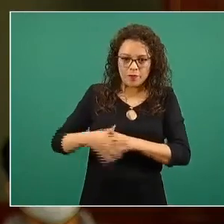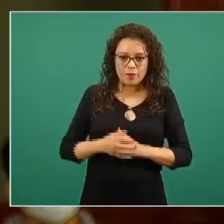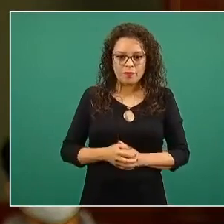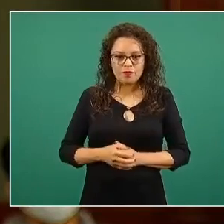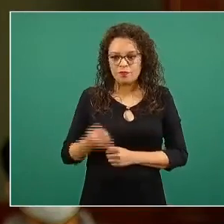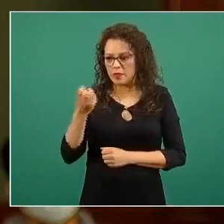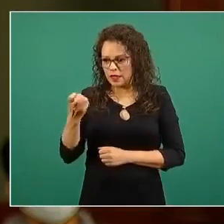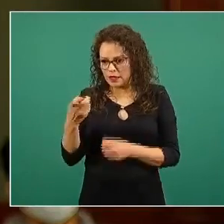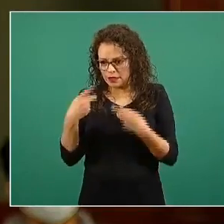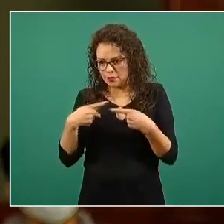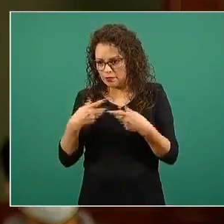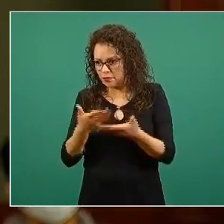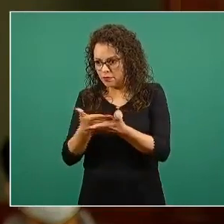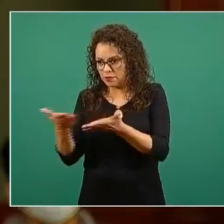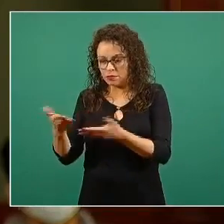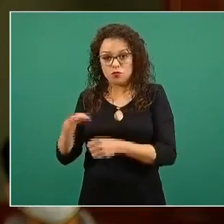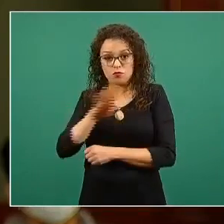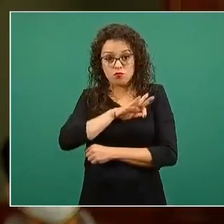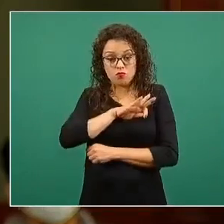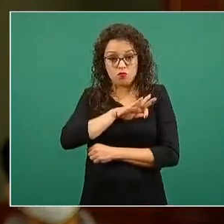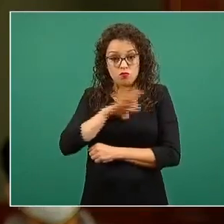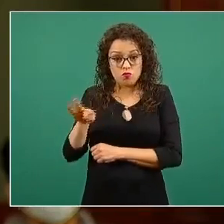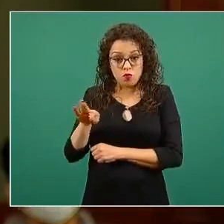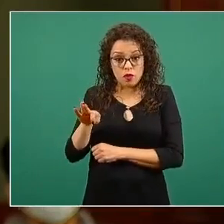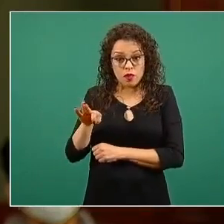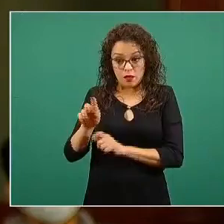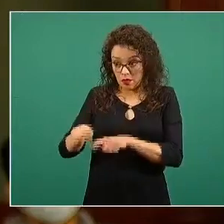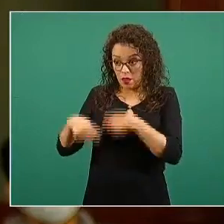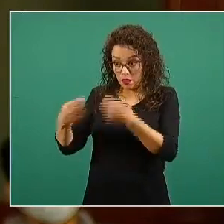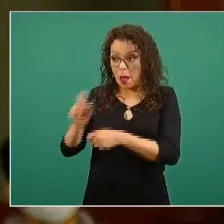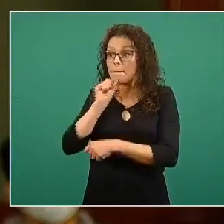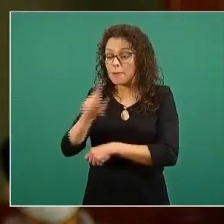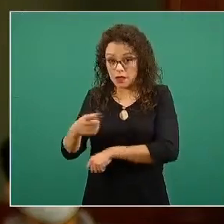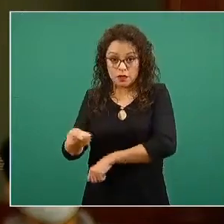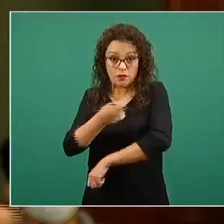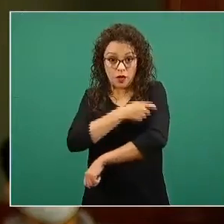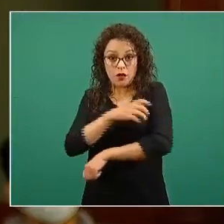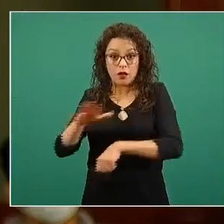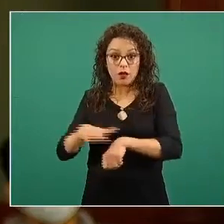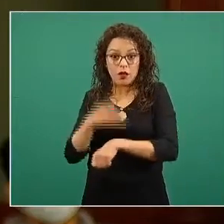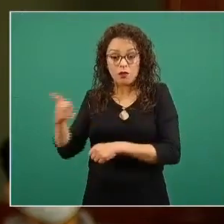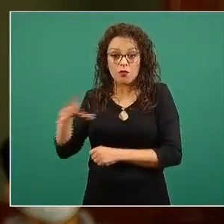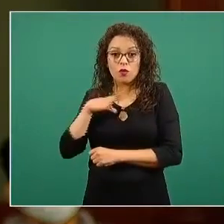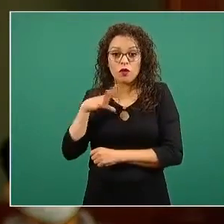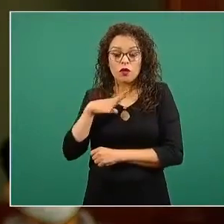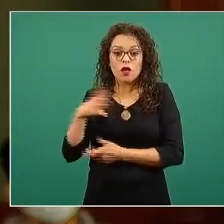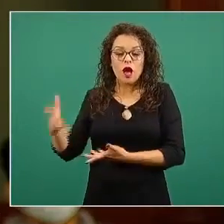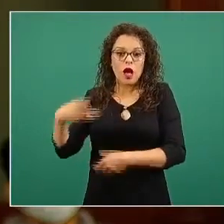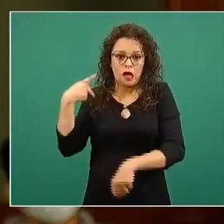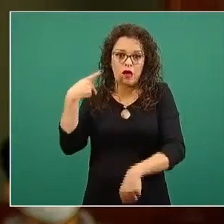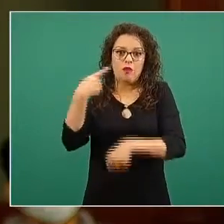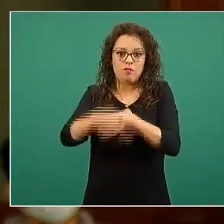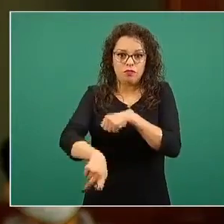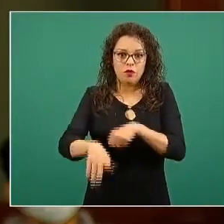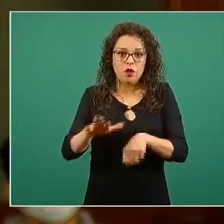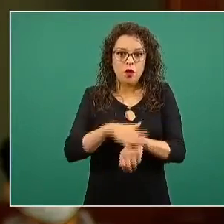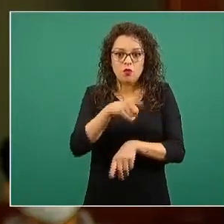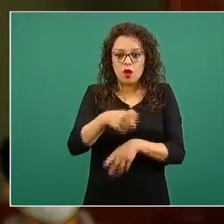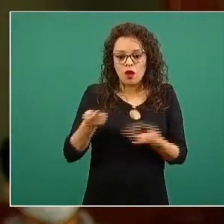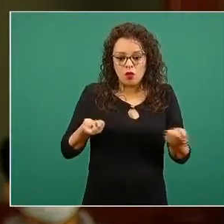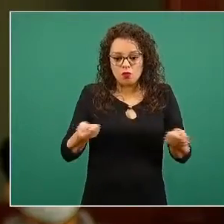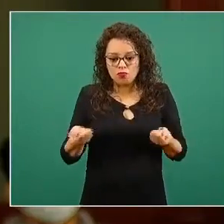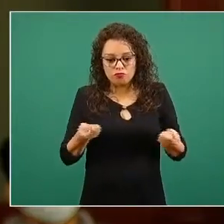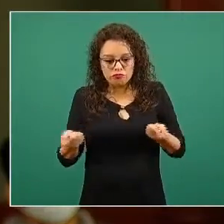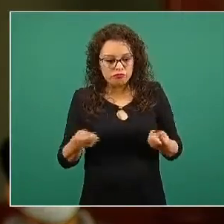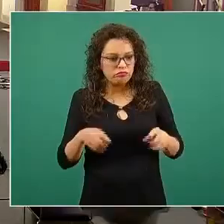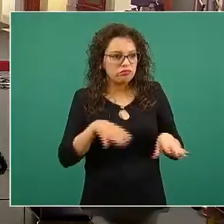¿Esas personas pueden recibir esta vacuna porque están expuestos a ese riesgo de manejar residuos